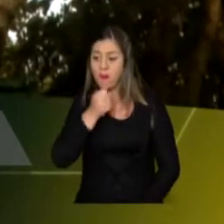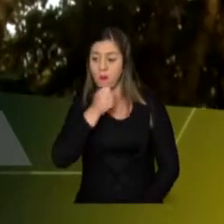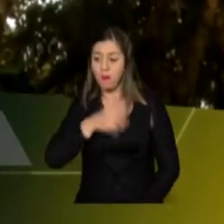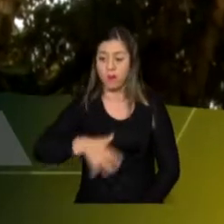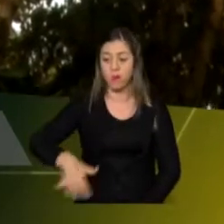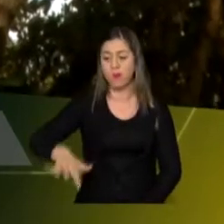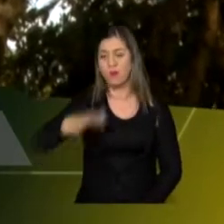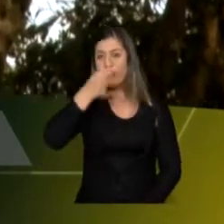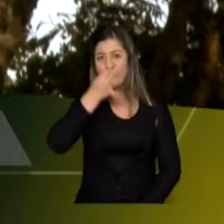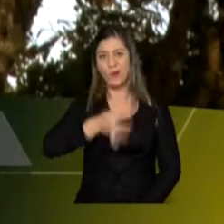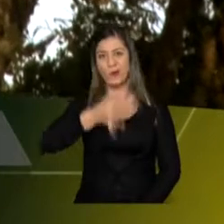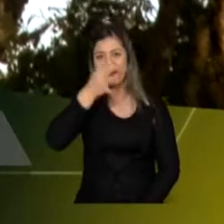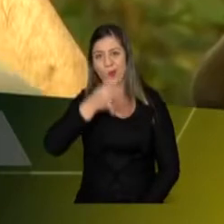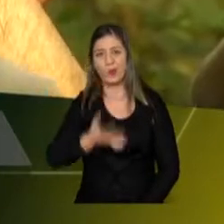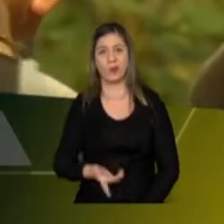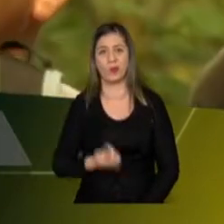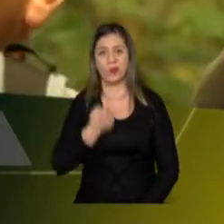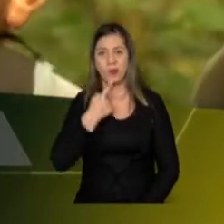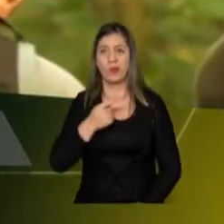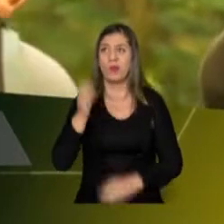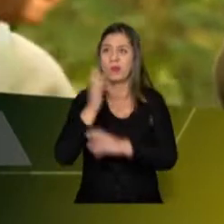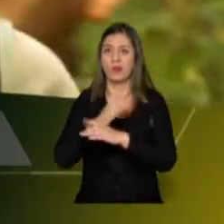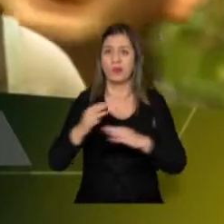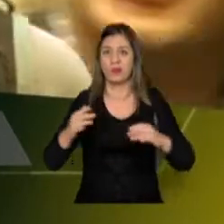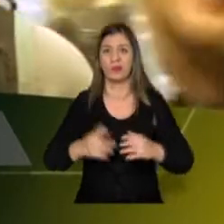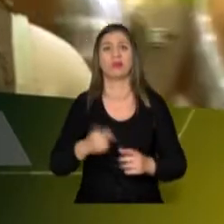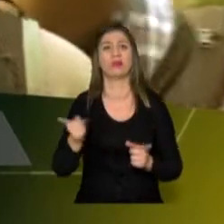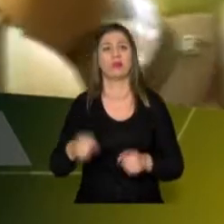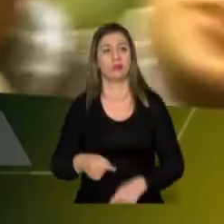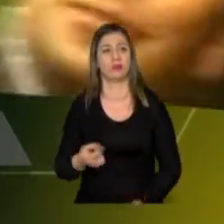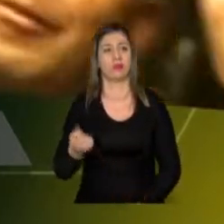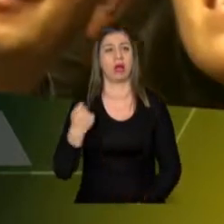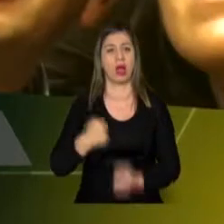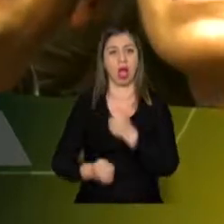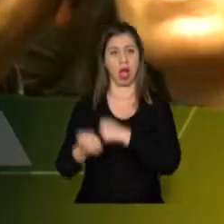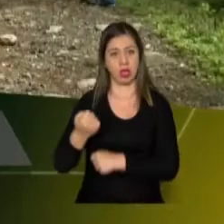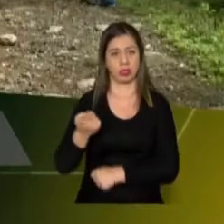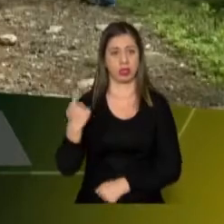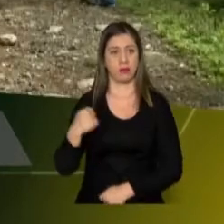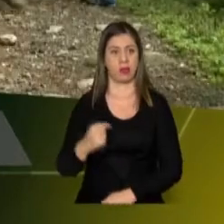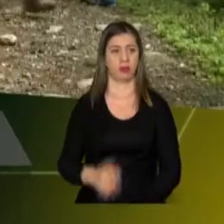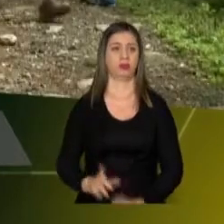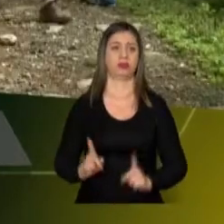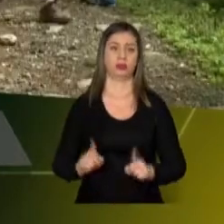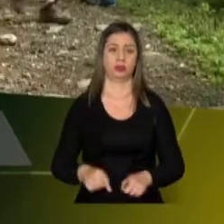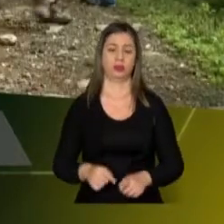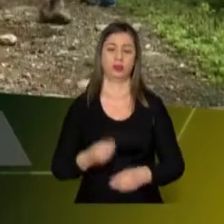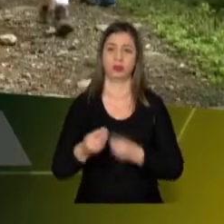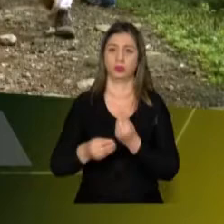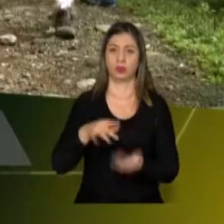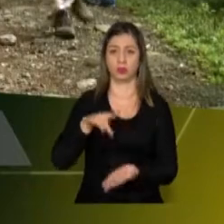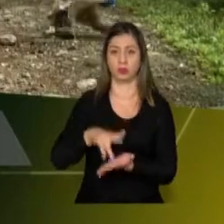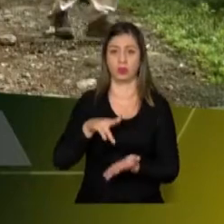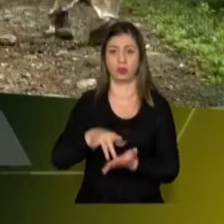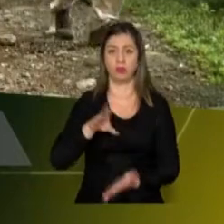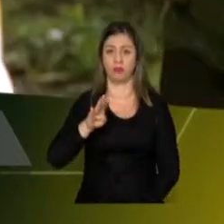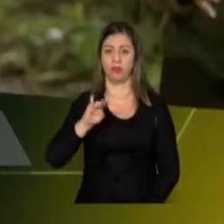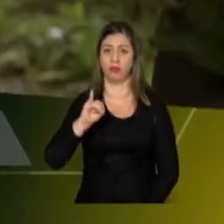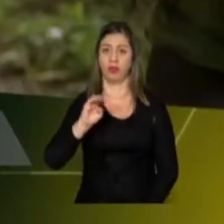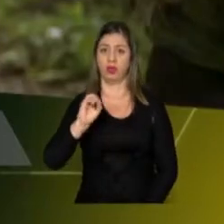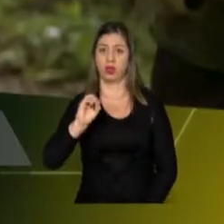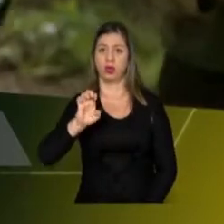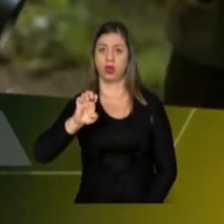la contaminación, hay que reducirlo. Y también yo tuve hace un par de años el privilegio de asistir a BioExpo aquí en